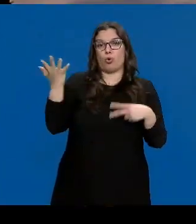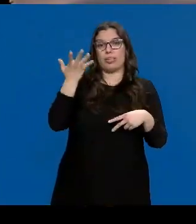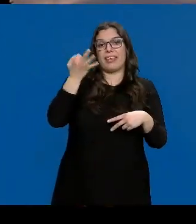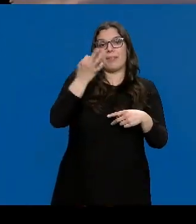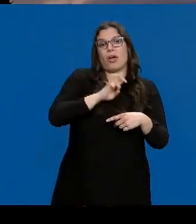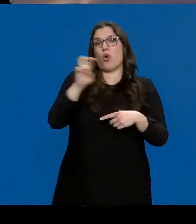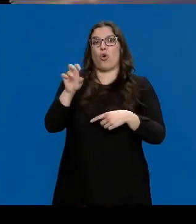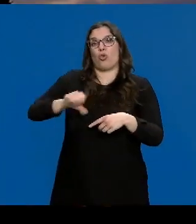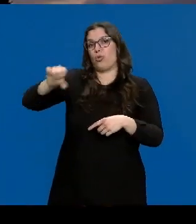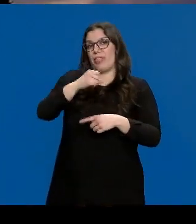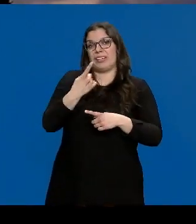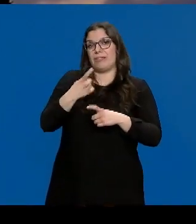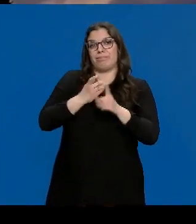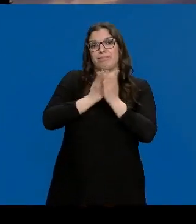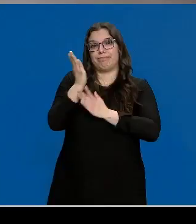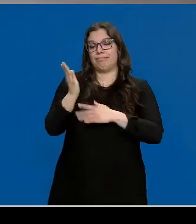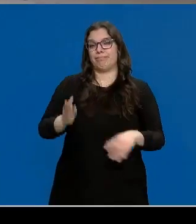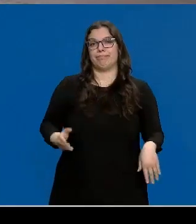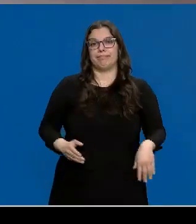otro tipo de aceites.